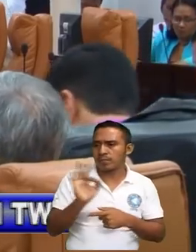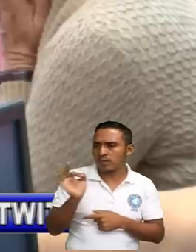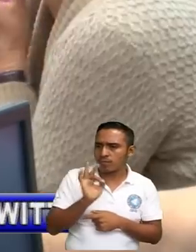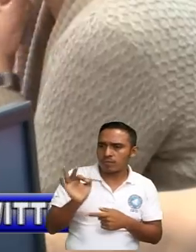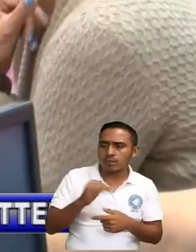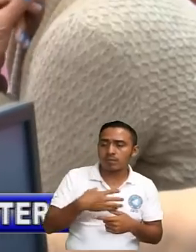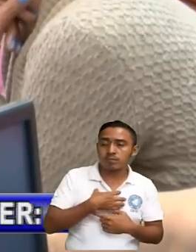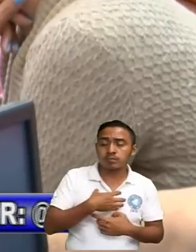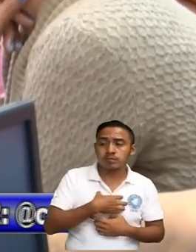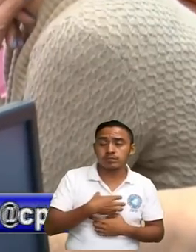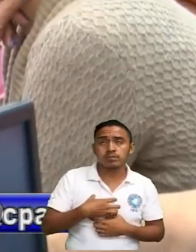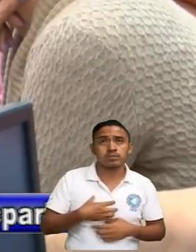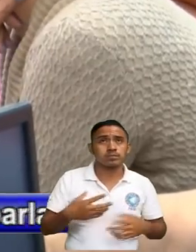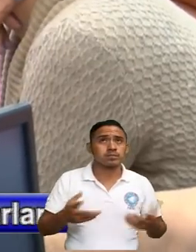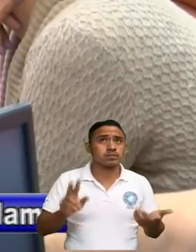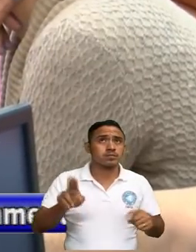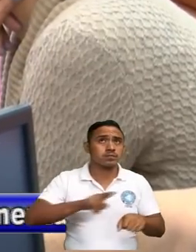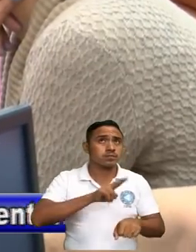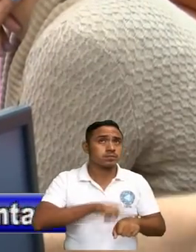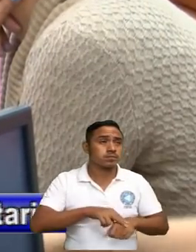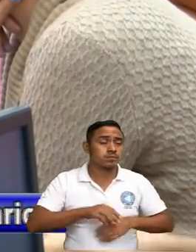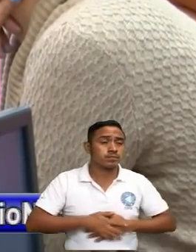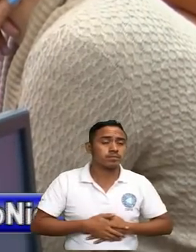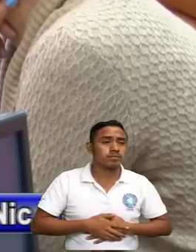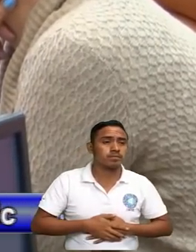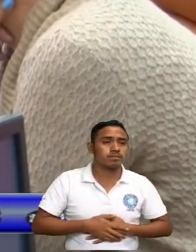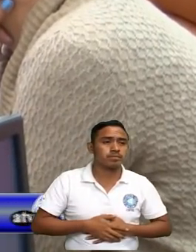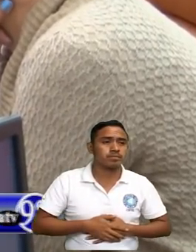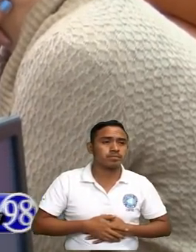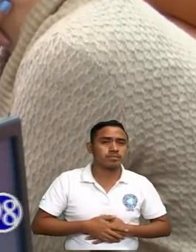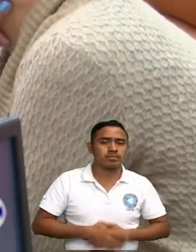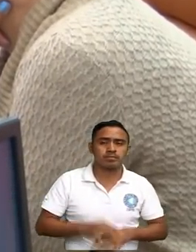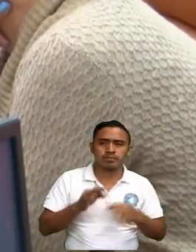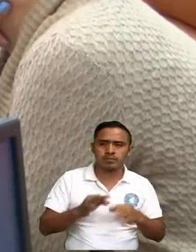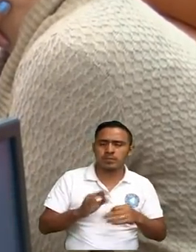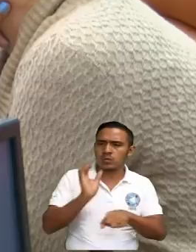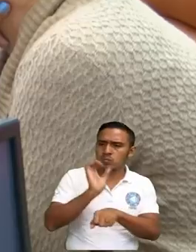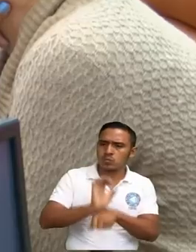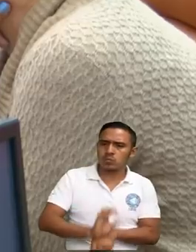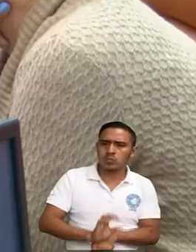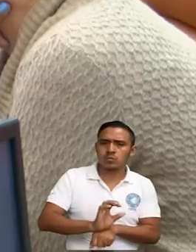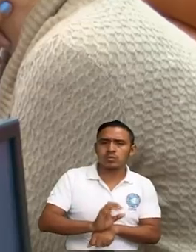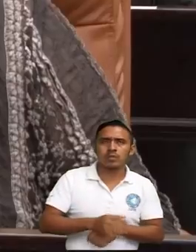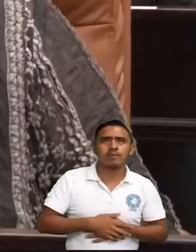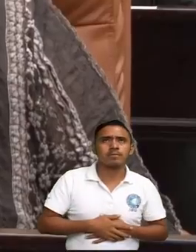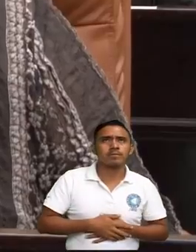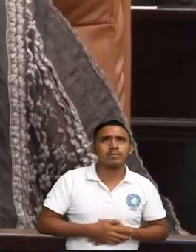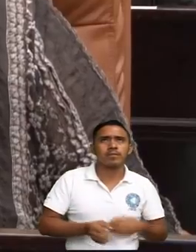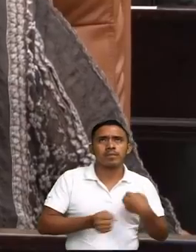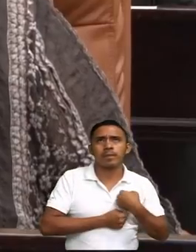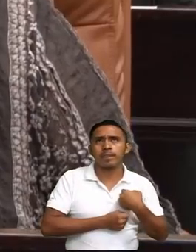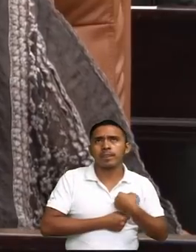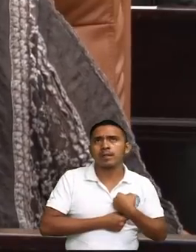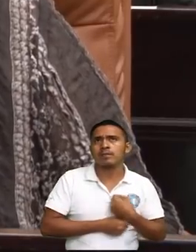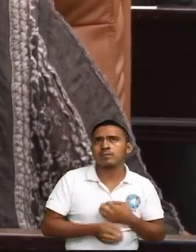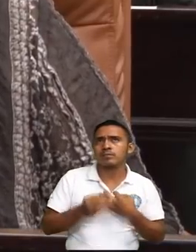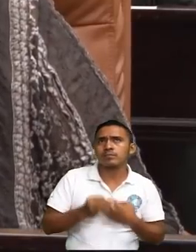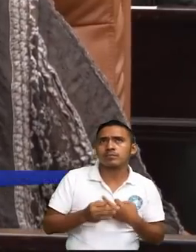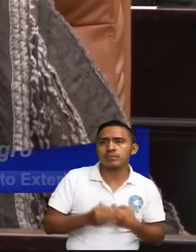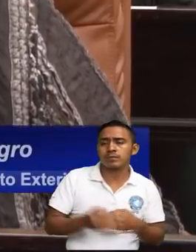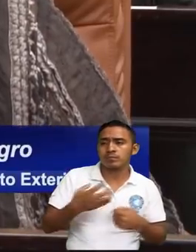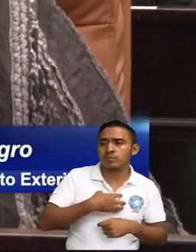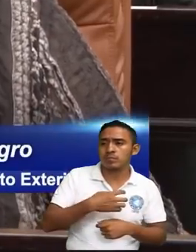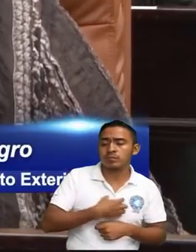son propios de nuestro nacionalismo. Ha sido costumbre, el ejército responde a la